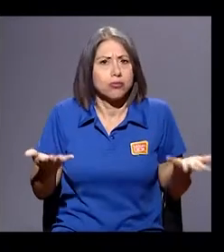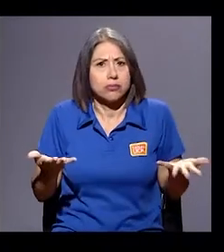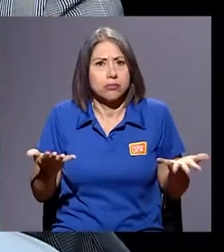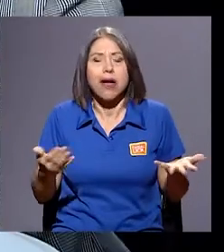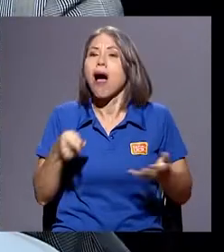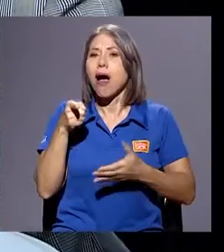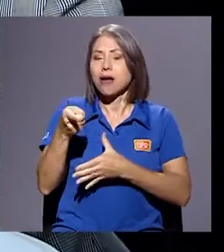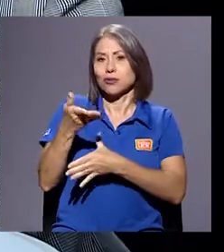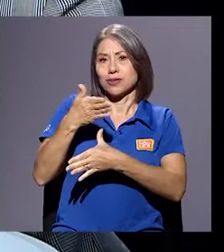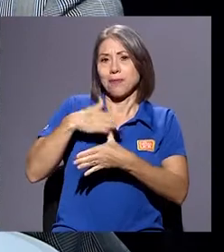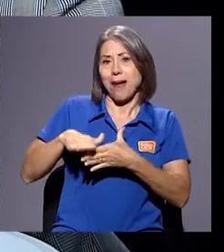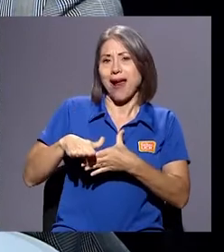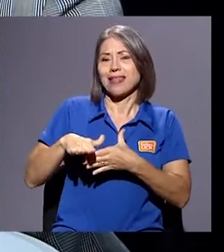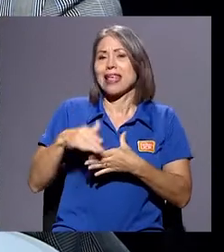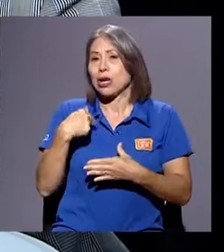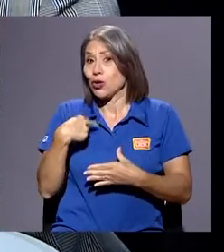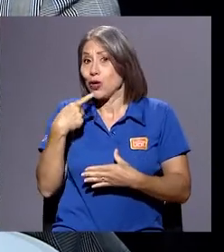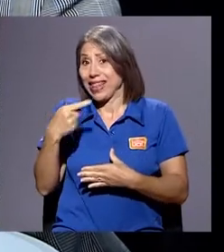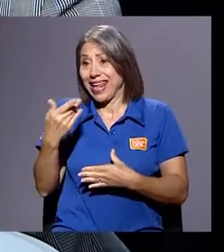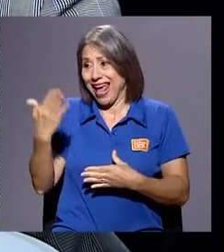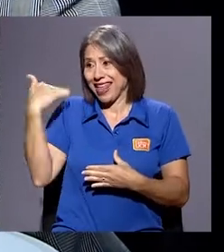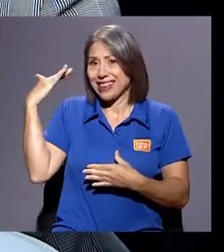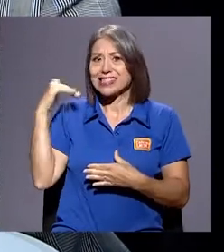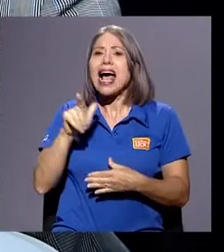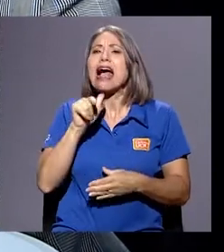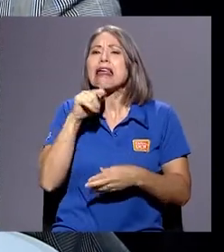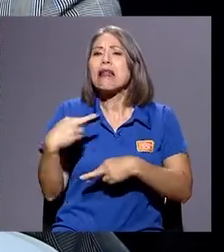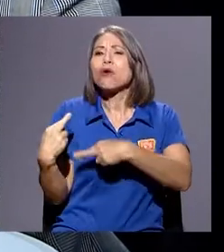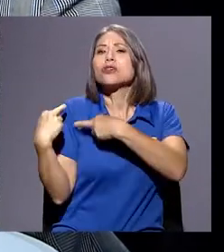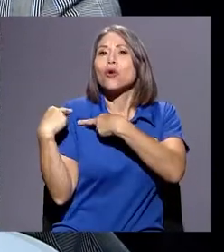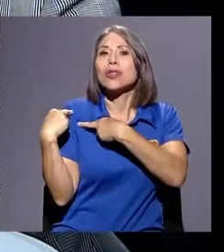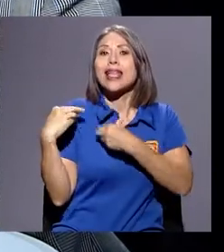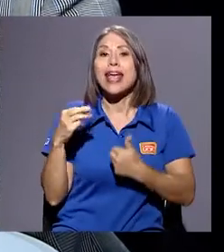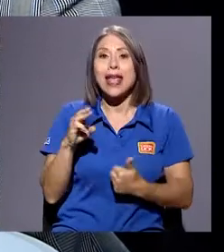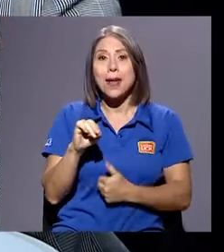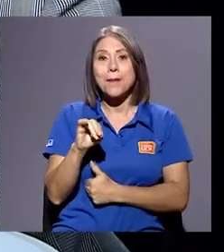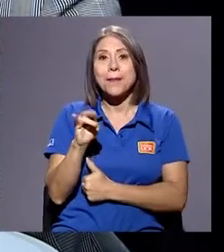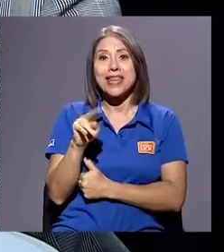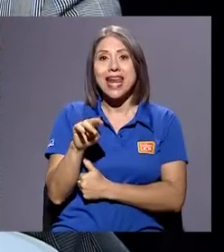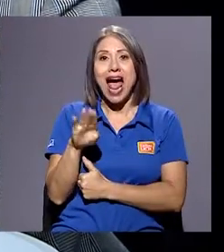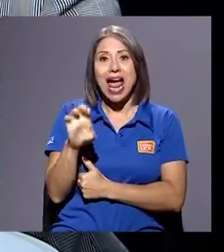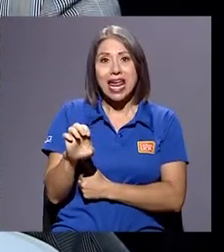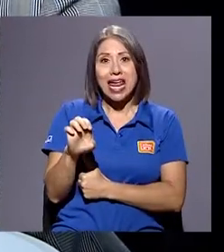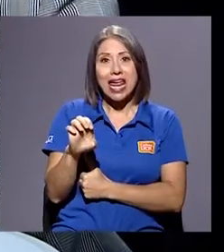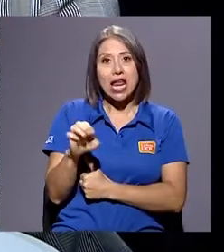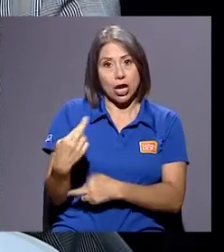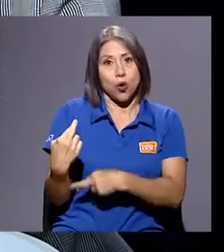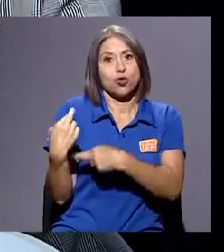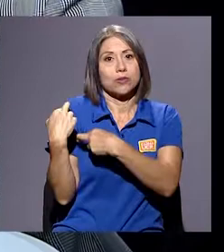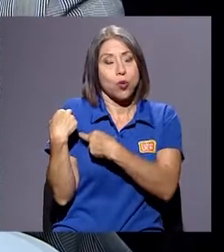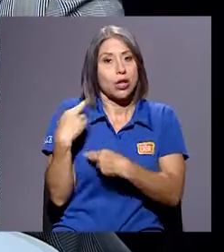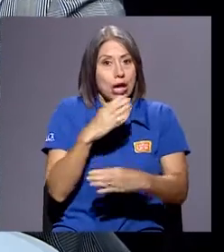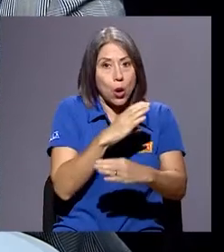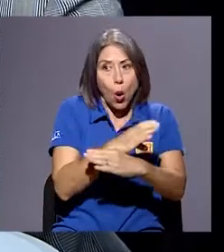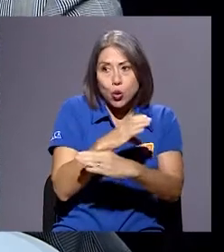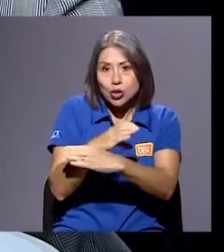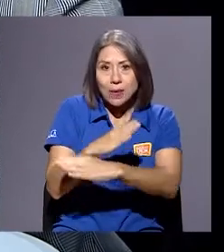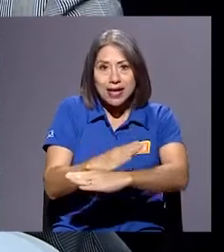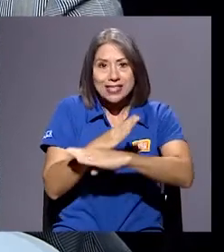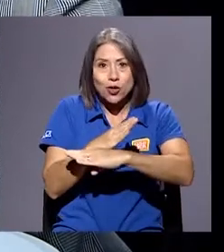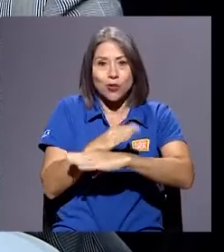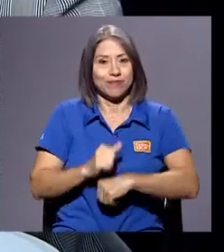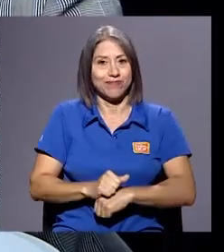digo de a quién le corresponde. Es decir, el MINAE le corresponde la parte de la conservación. El